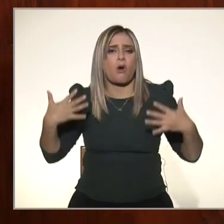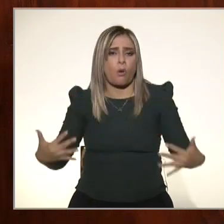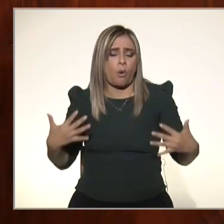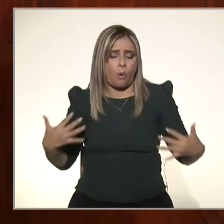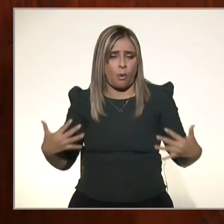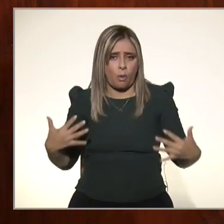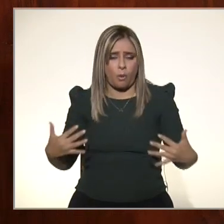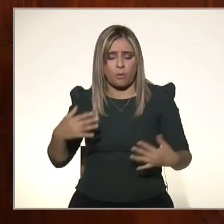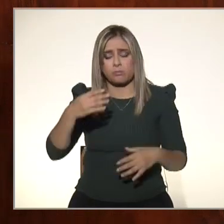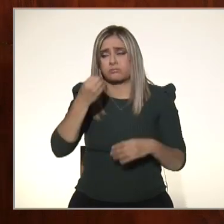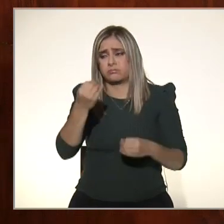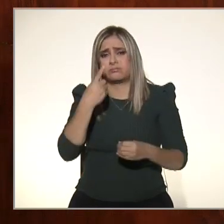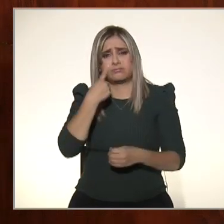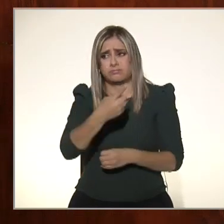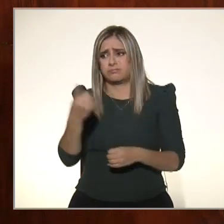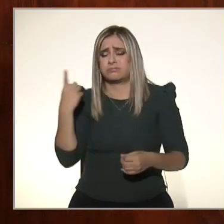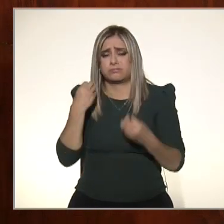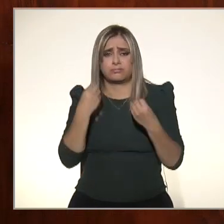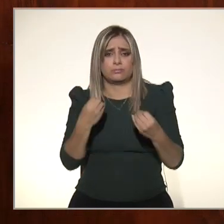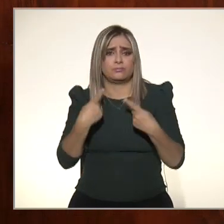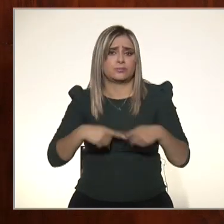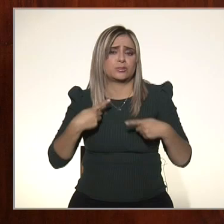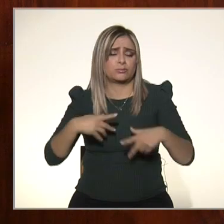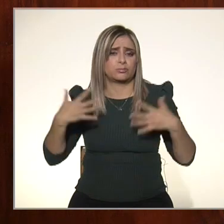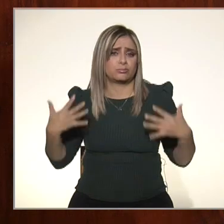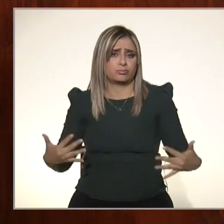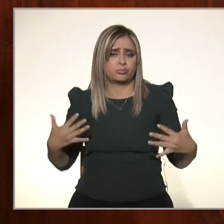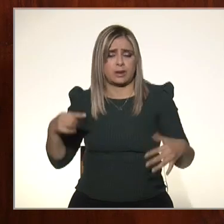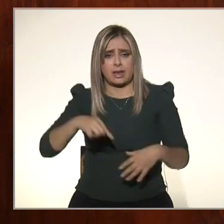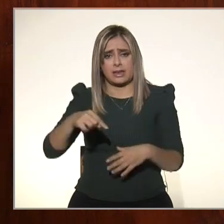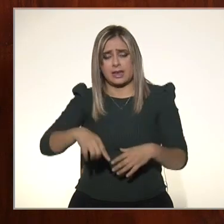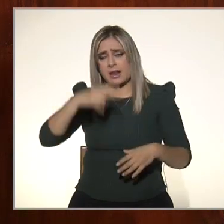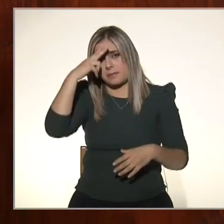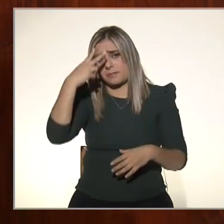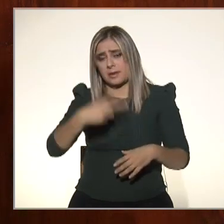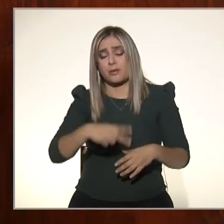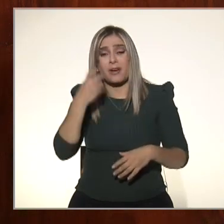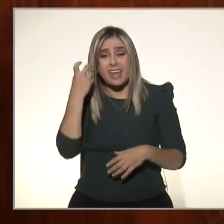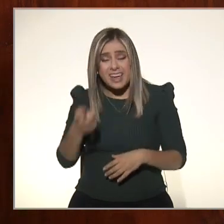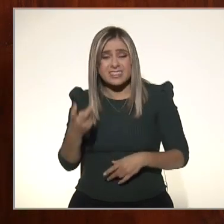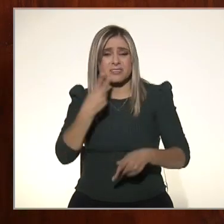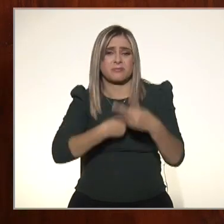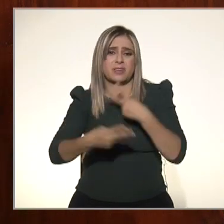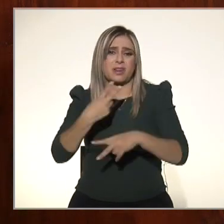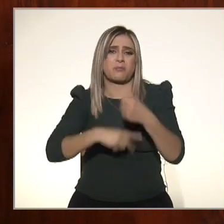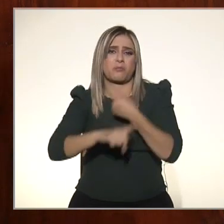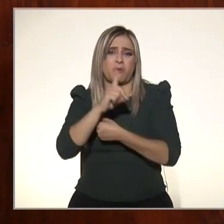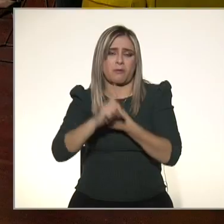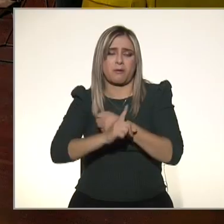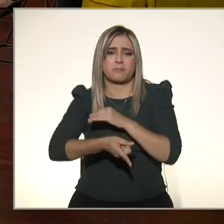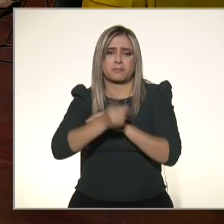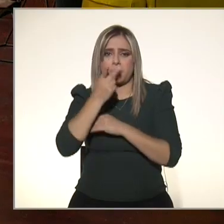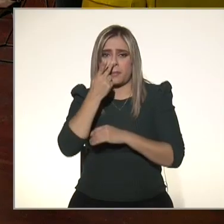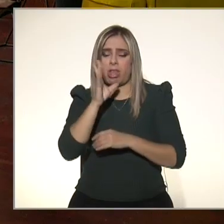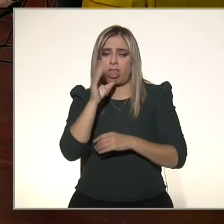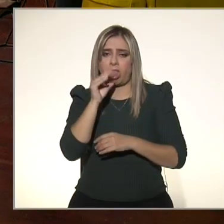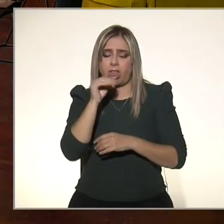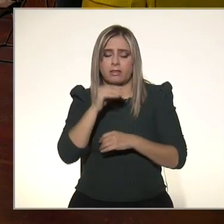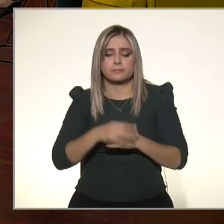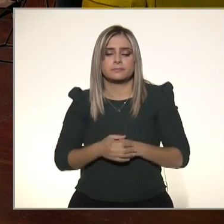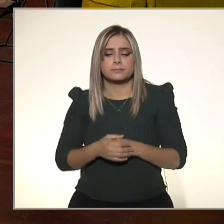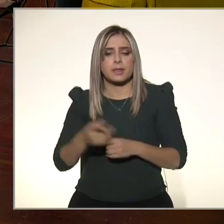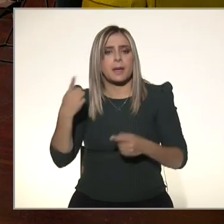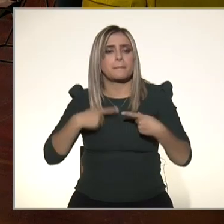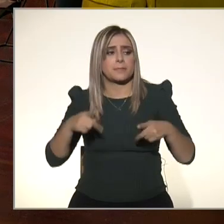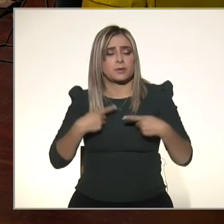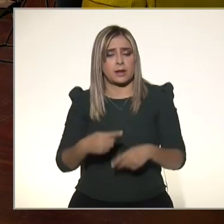tenemos un altísimo índice de obesidad en México, pues eso ha repercutido justamente en la disfunción eréctil. ¿Las personas que viven